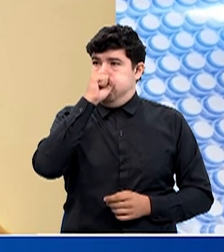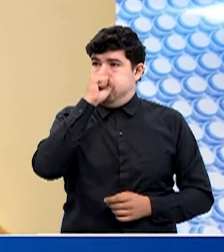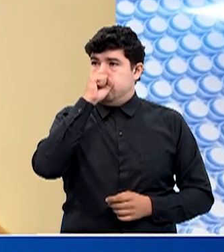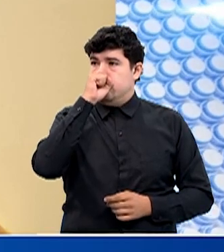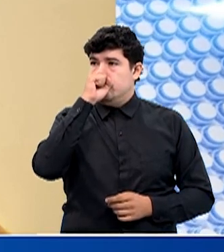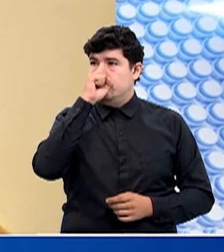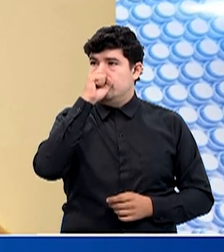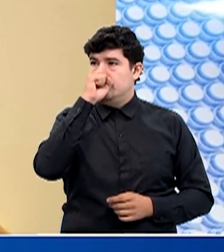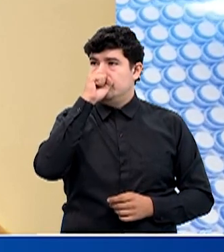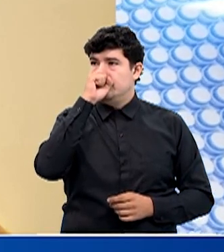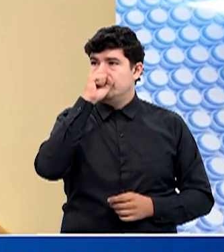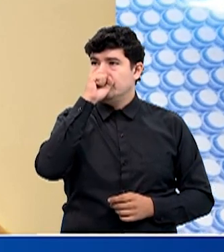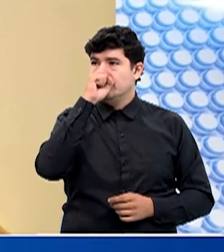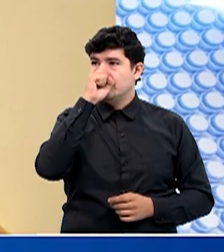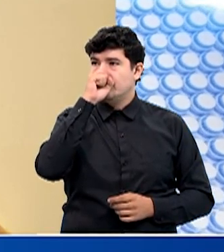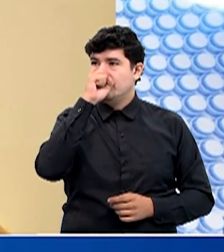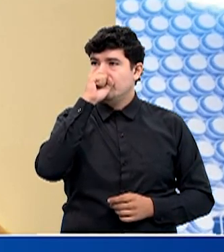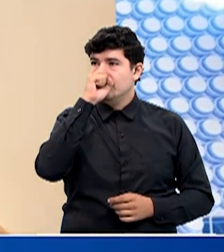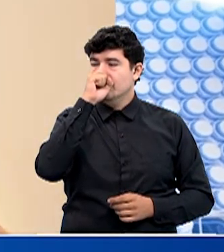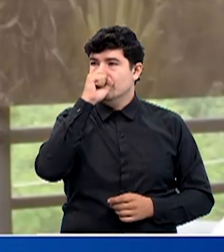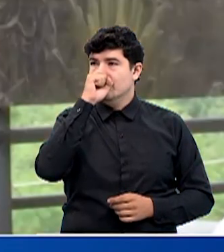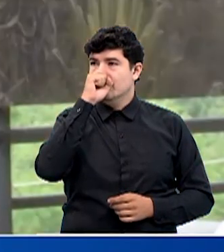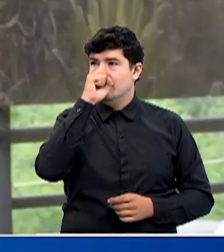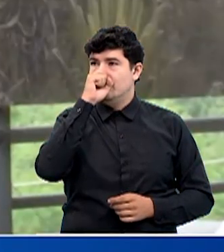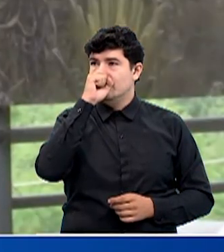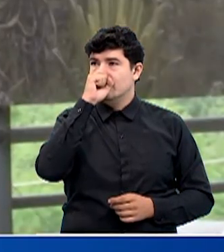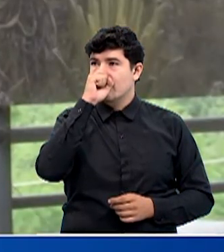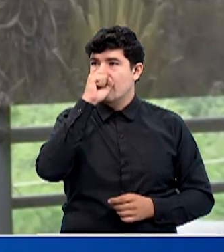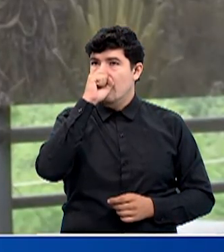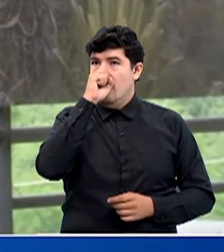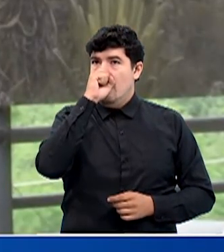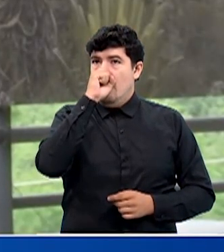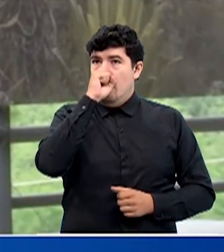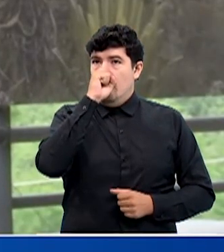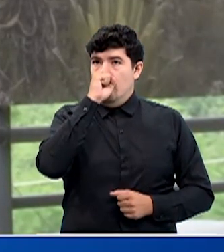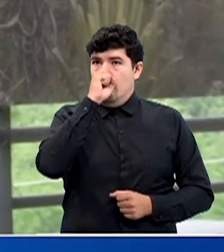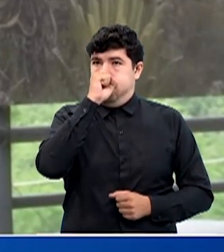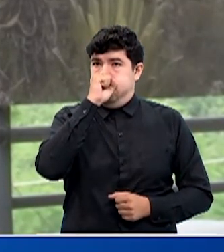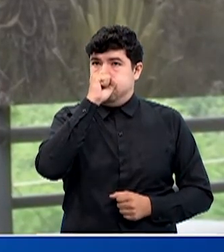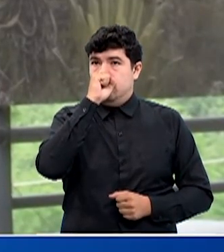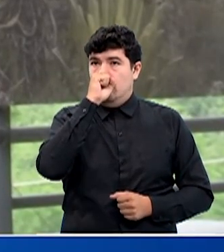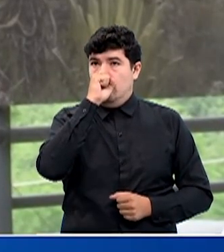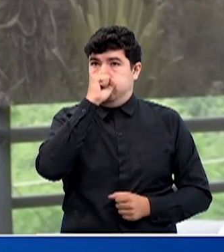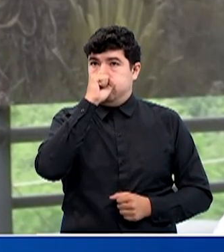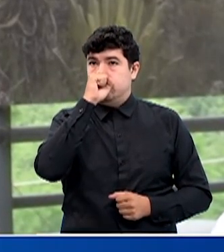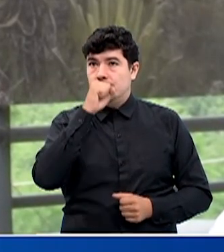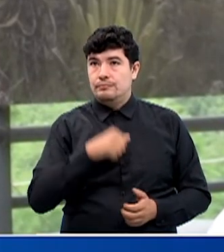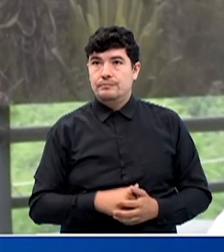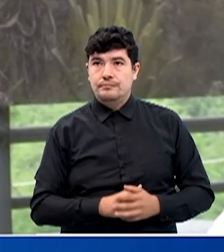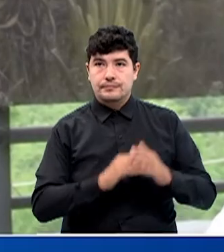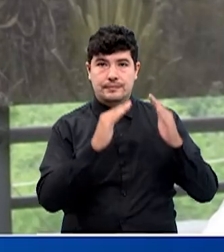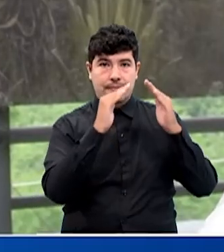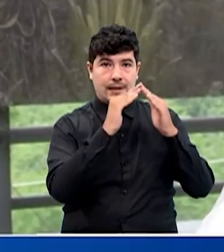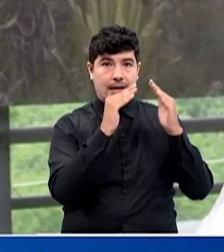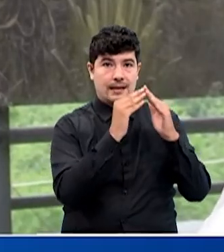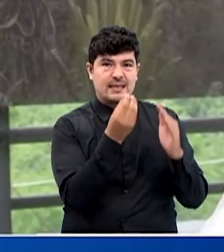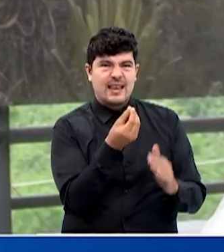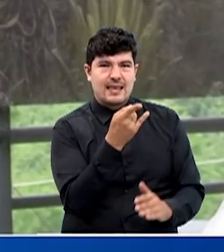caballero andante y su fiel escudero Sancho Panza. La Casa del Quijote es un proyecto cultural que lleva